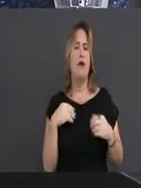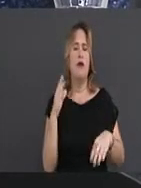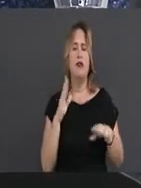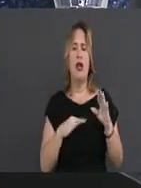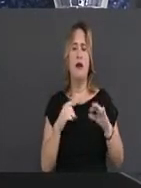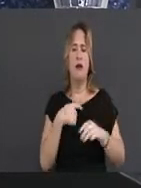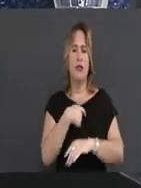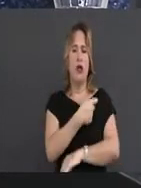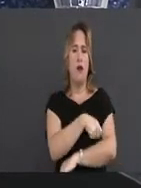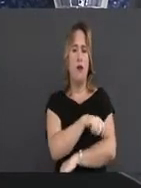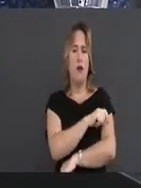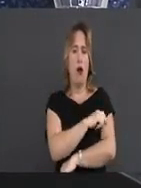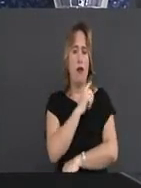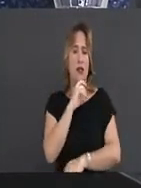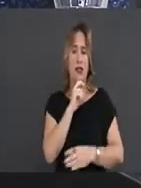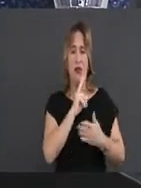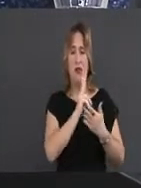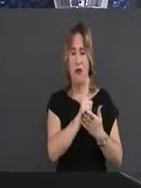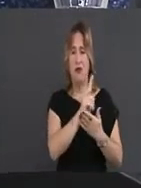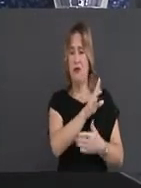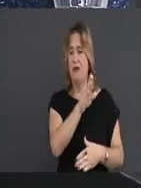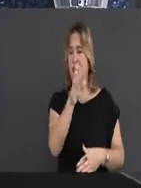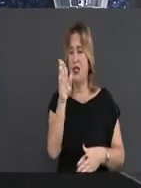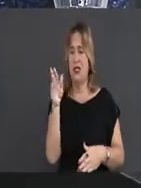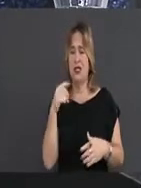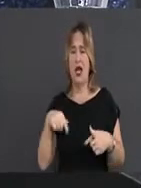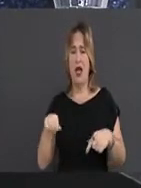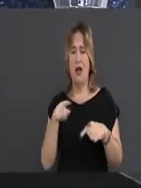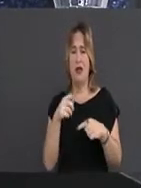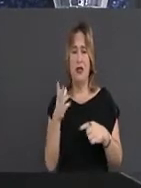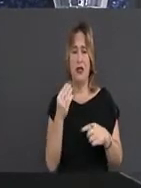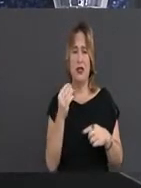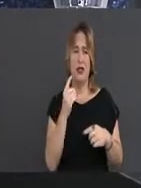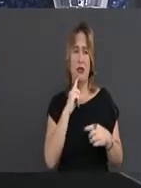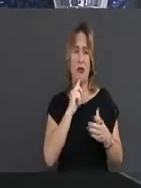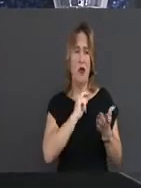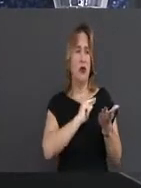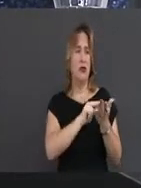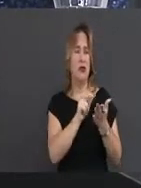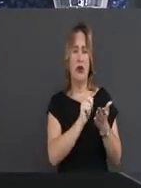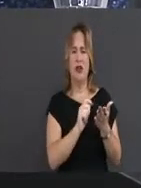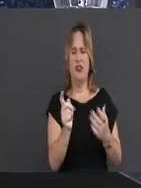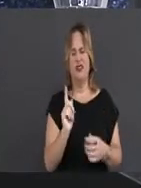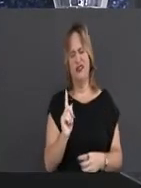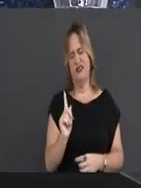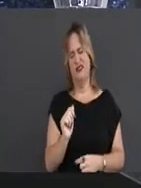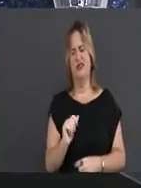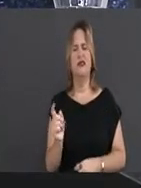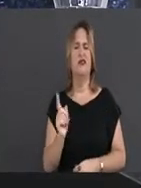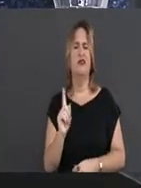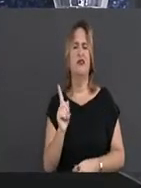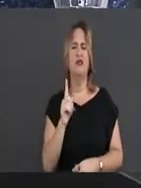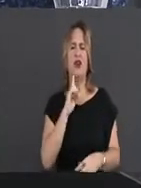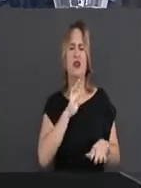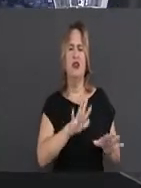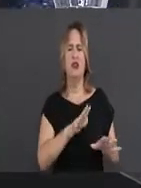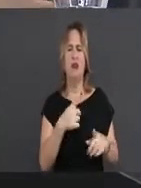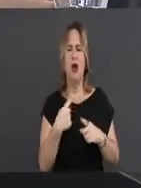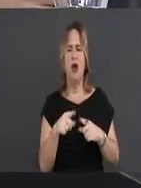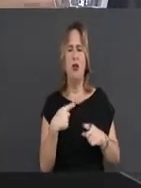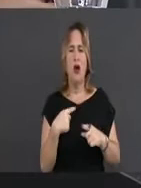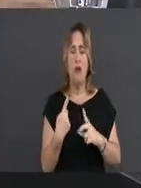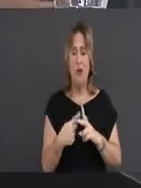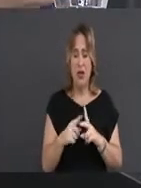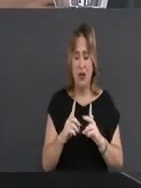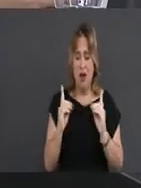en la población, en los recorridos, por donde quiera que nosotros andamos, no, porque yo le escribí y le dije, no, eso está trabado en otro lugar, pero ni